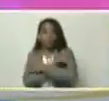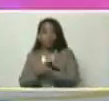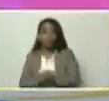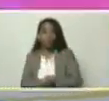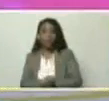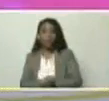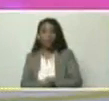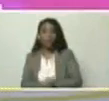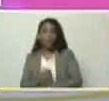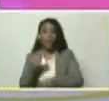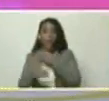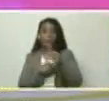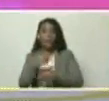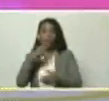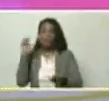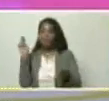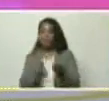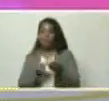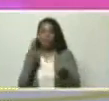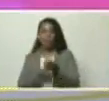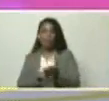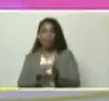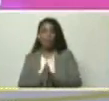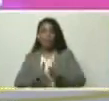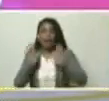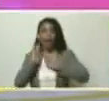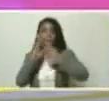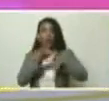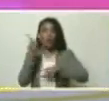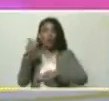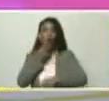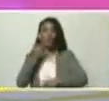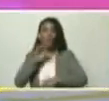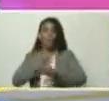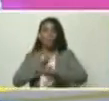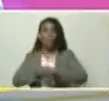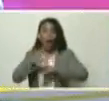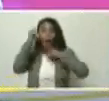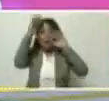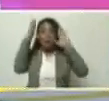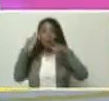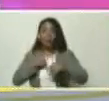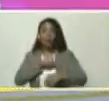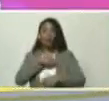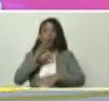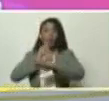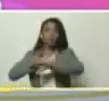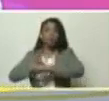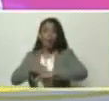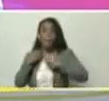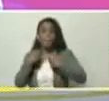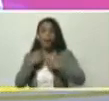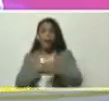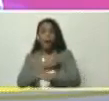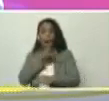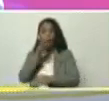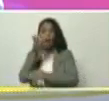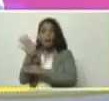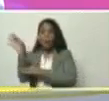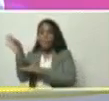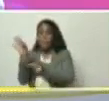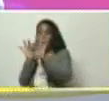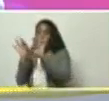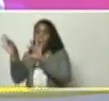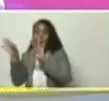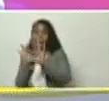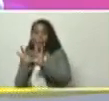y darle de verdad un gran respaldo a estos jóvenes porque atendieron nuestro llamado para irse hacia las, escoger